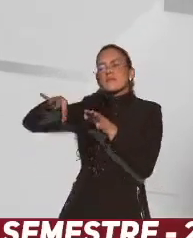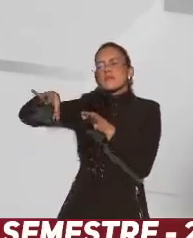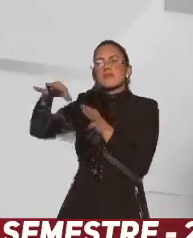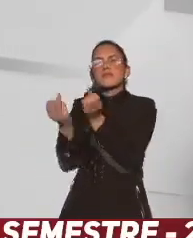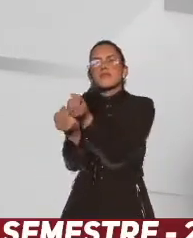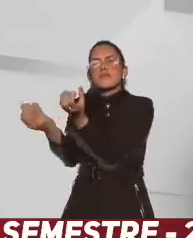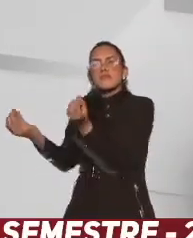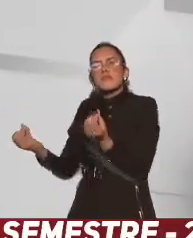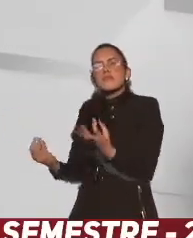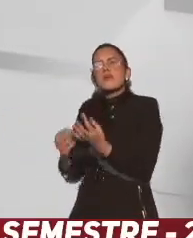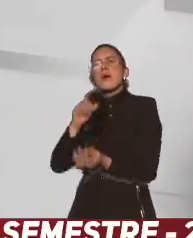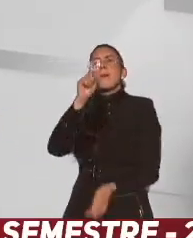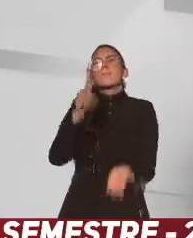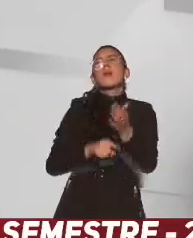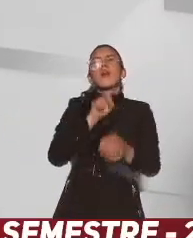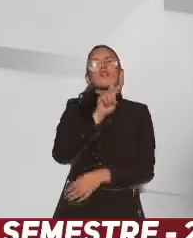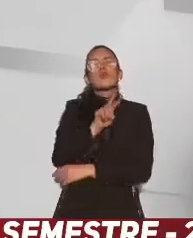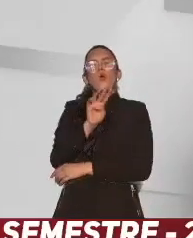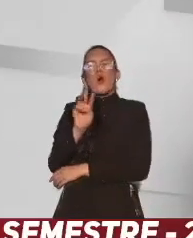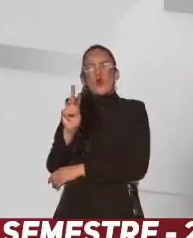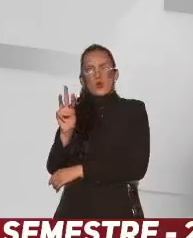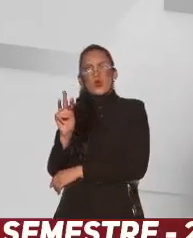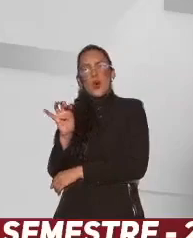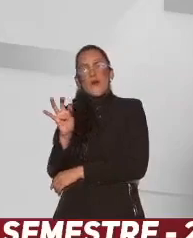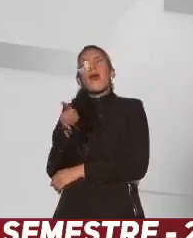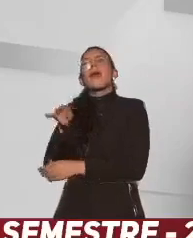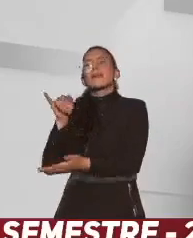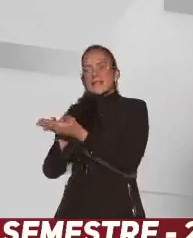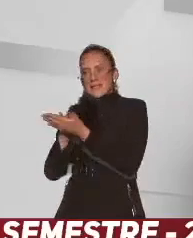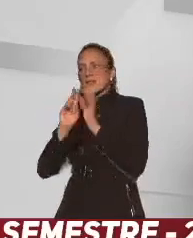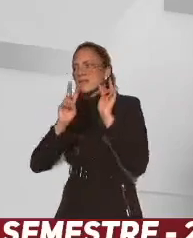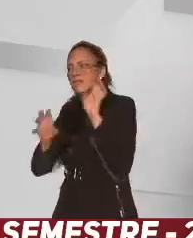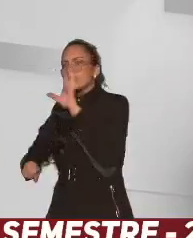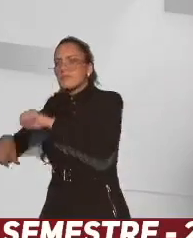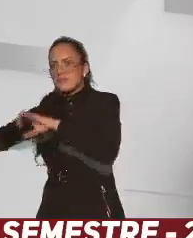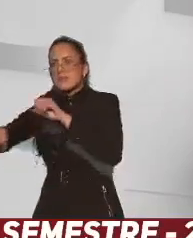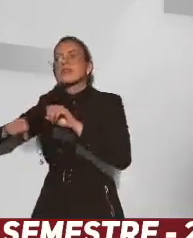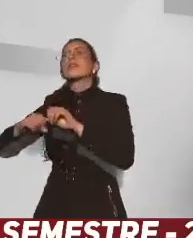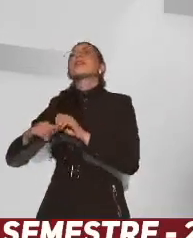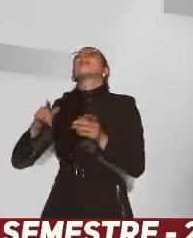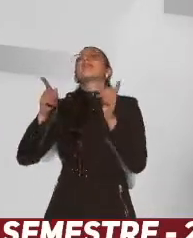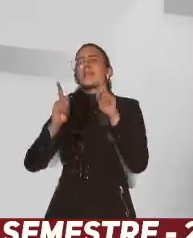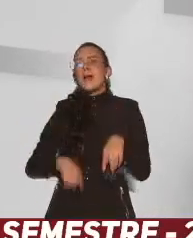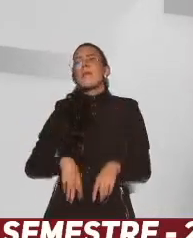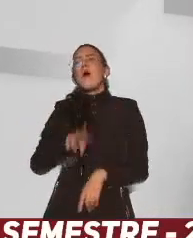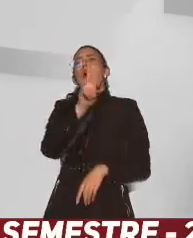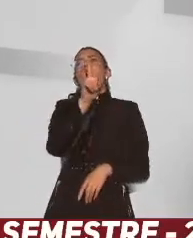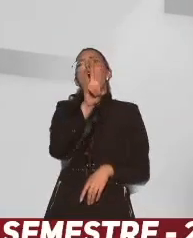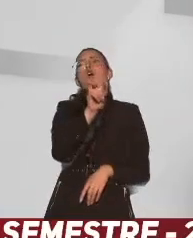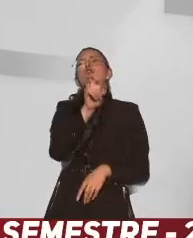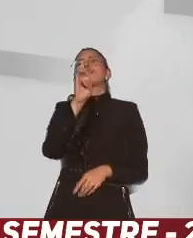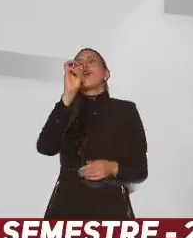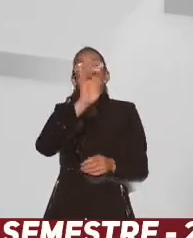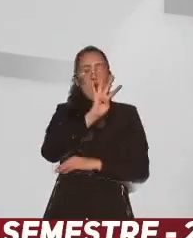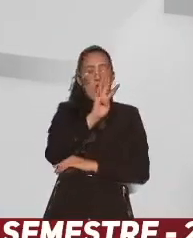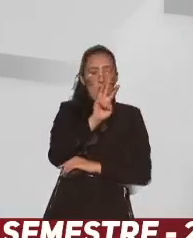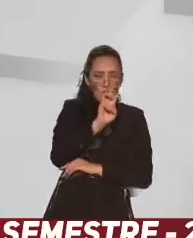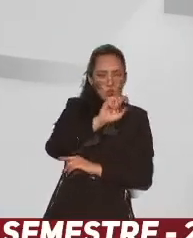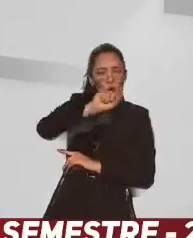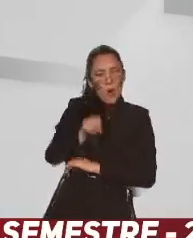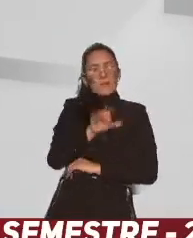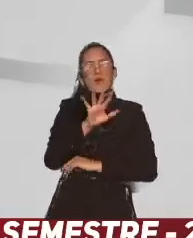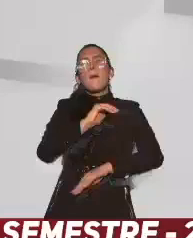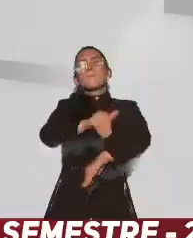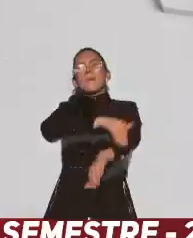los cuales además contenían 8,5 millones de matas de coca en semillero. Entretanto, en